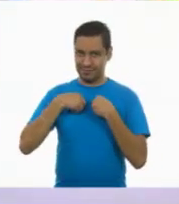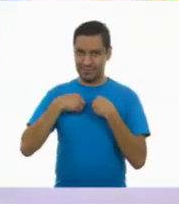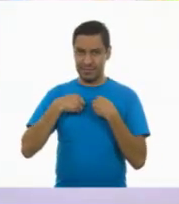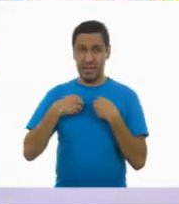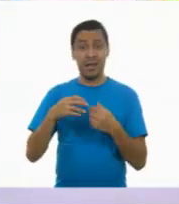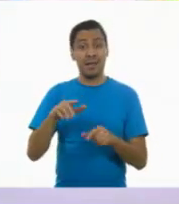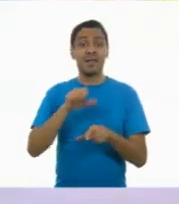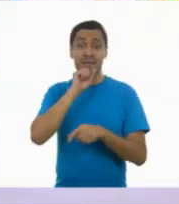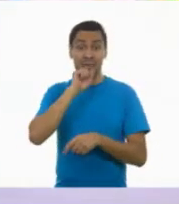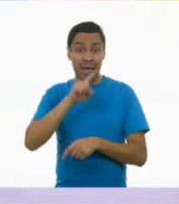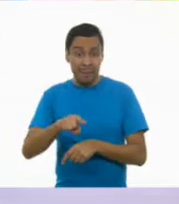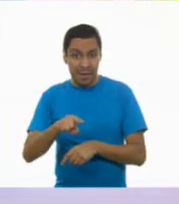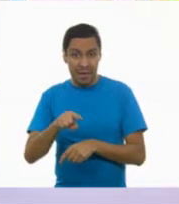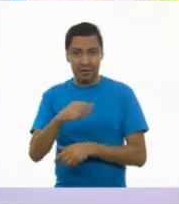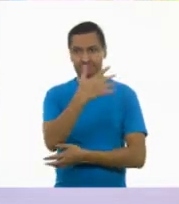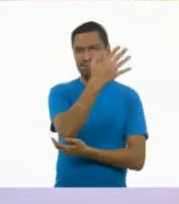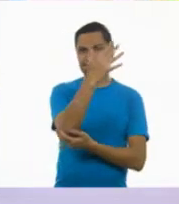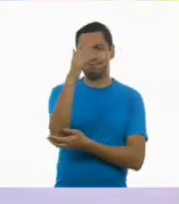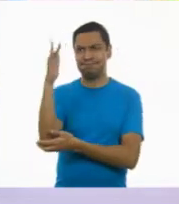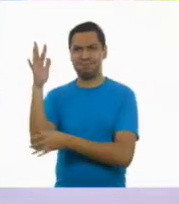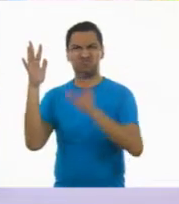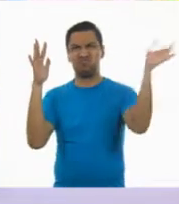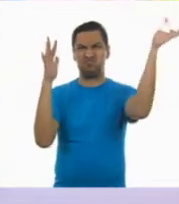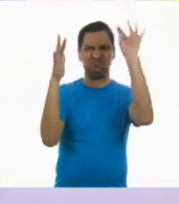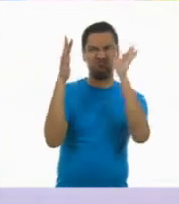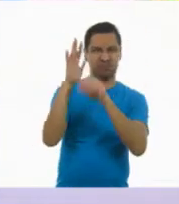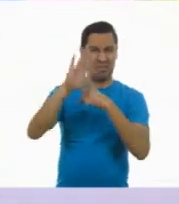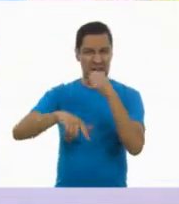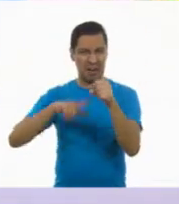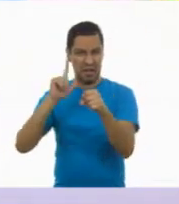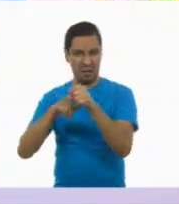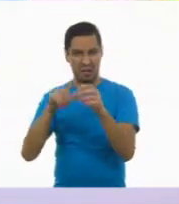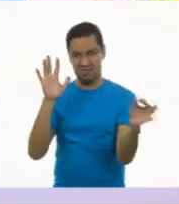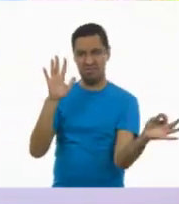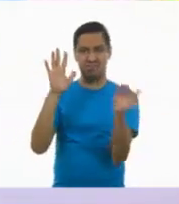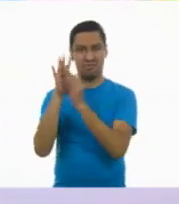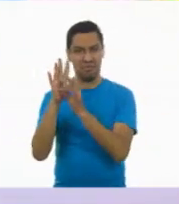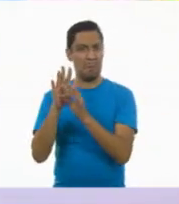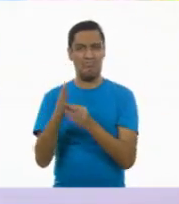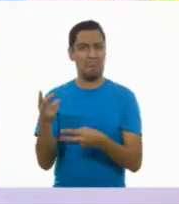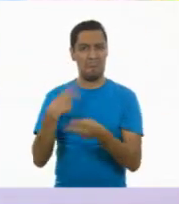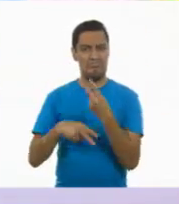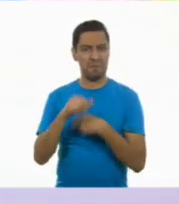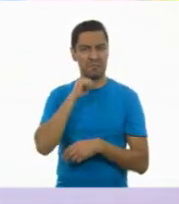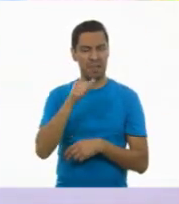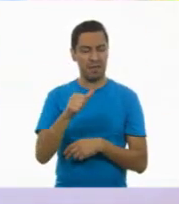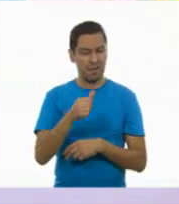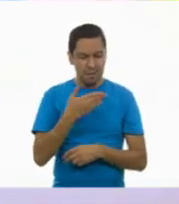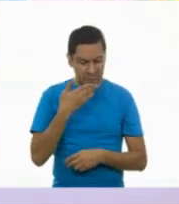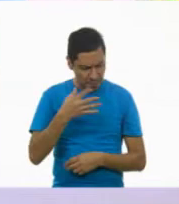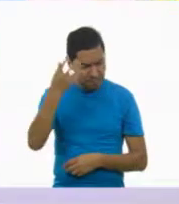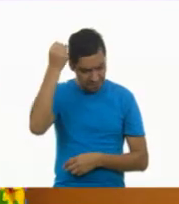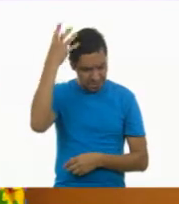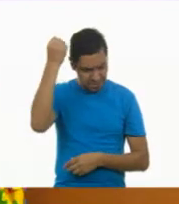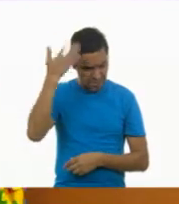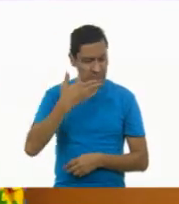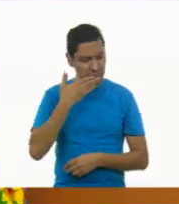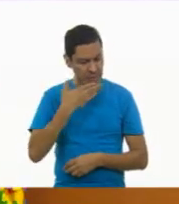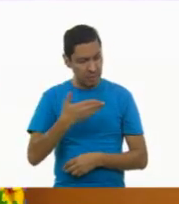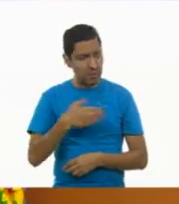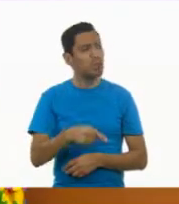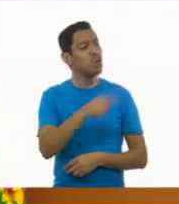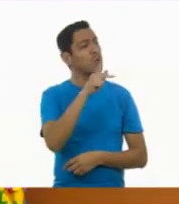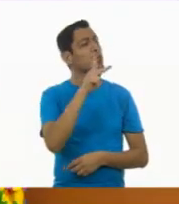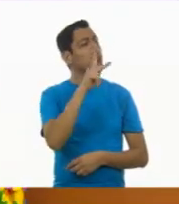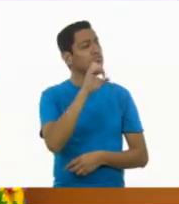habría fauna nociva por los desperdicios de la fábrica. Muy bien tu punto de vista, Panchito. Uh-huh. ¿Y tú, cierto, Pepe?